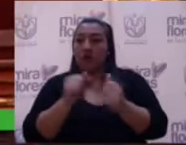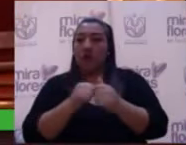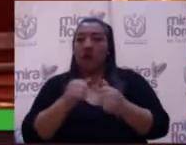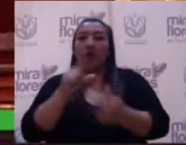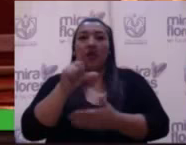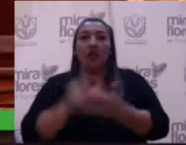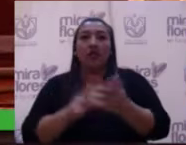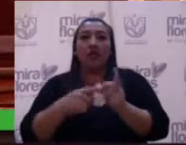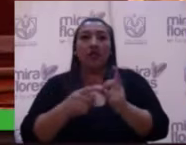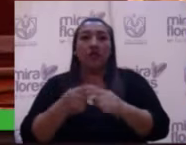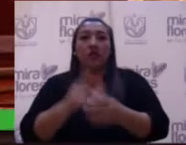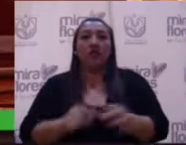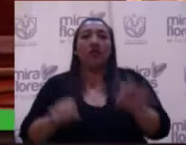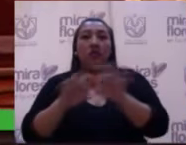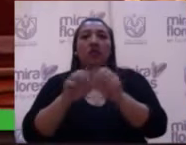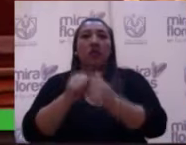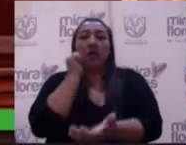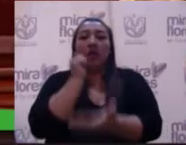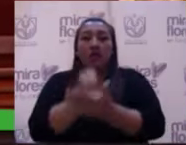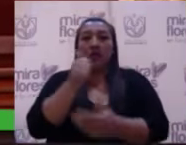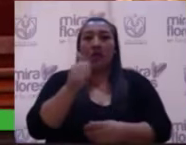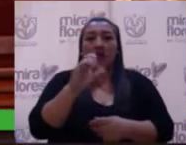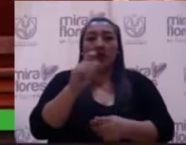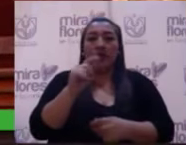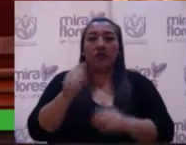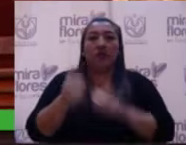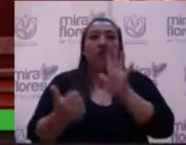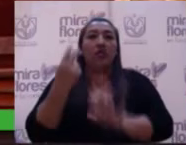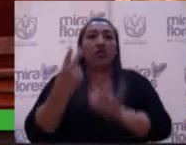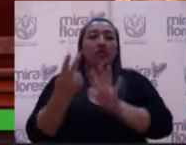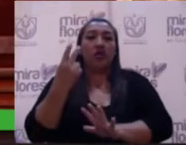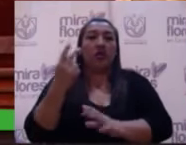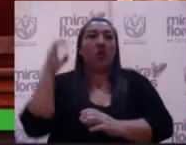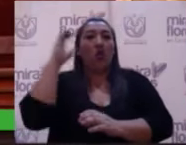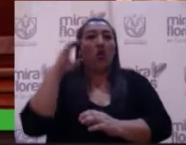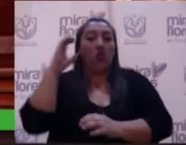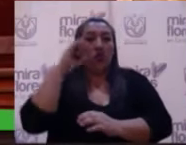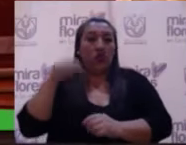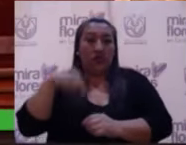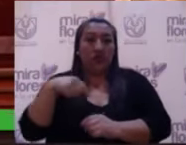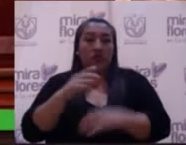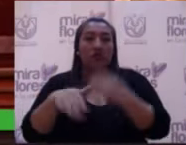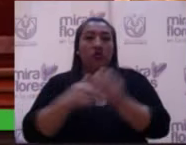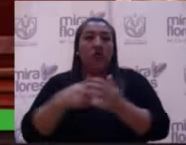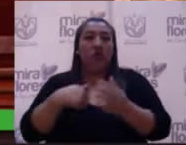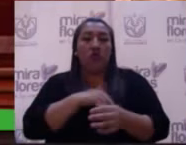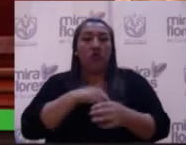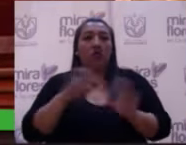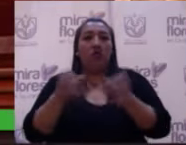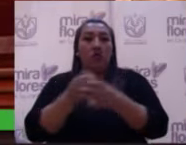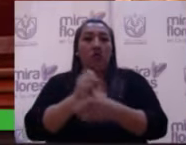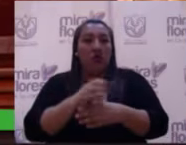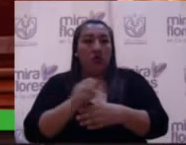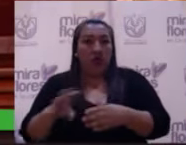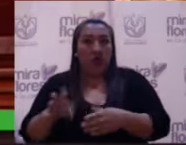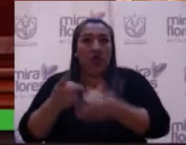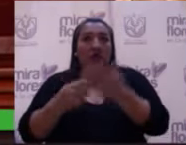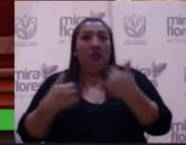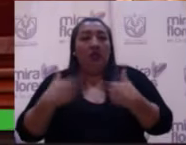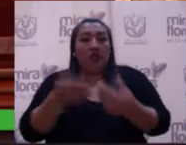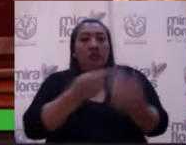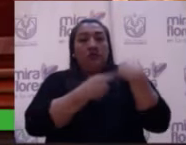y vamos a lo que es la aprobación del acta del 12 de octubre del año en curso que todos los miembros del consejo tienen